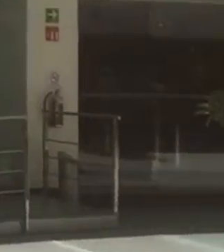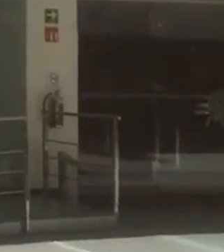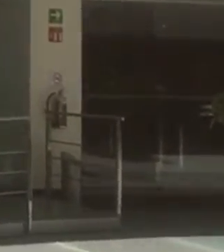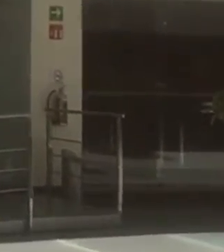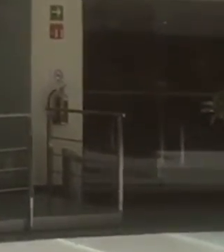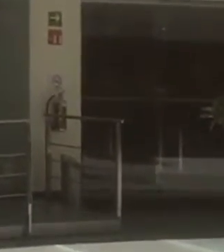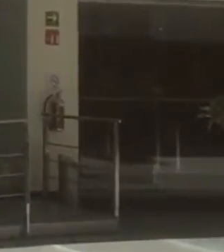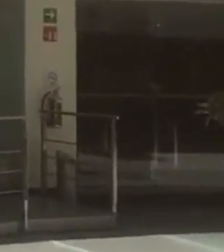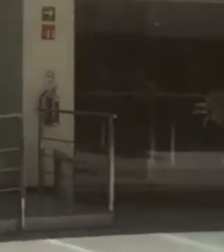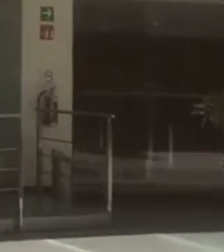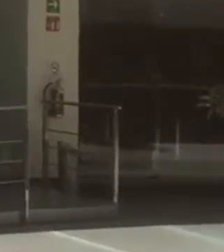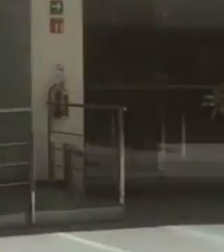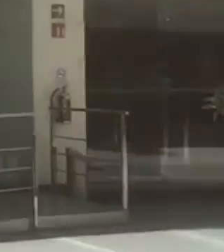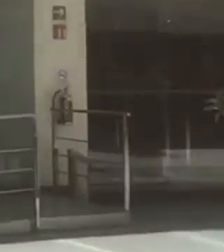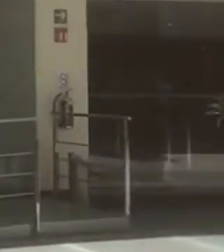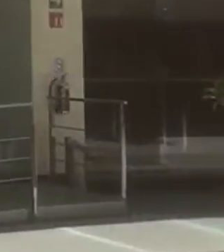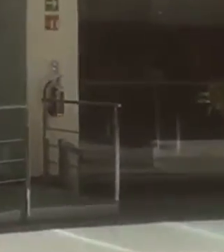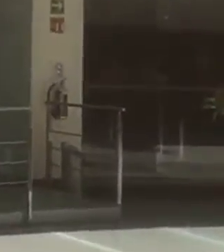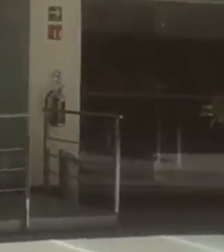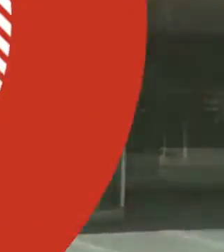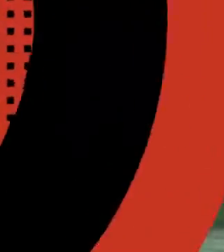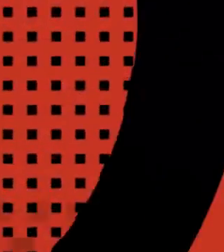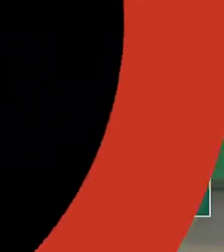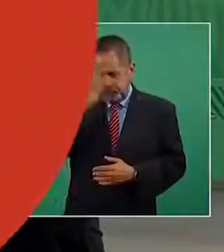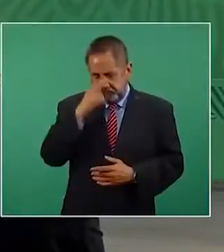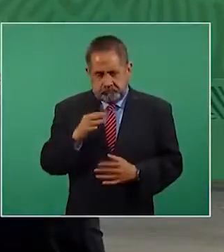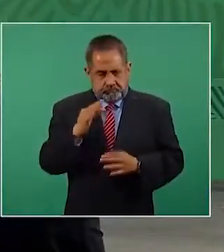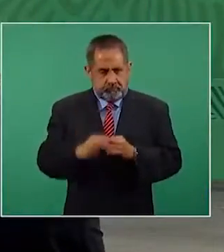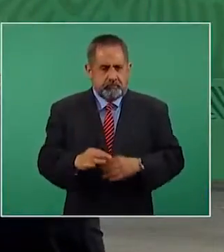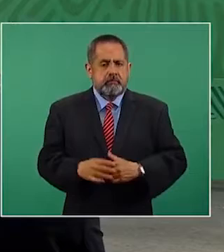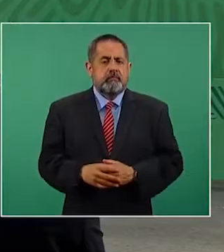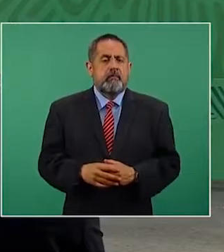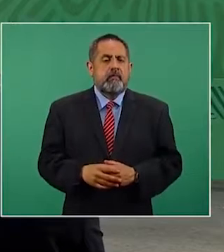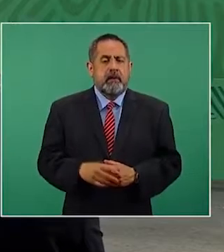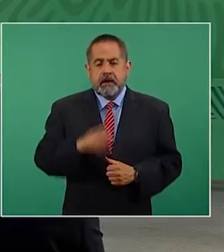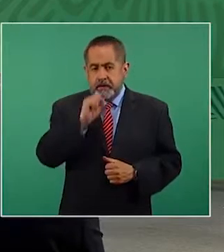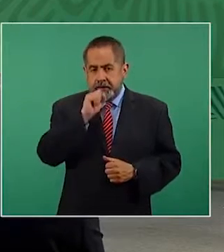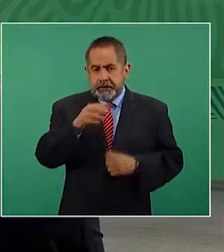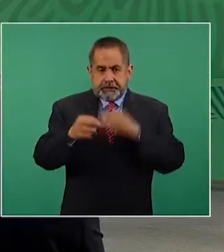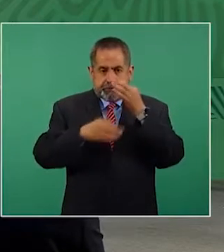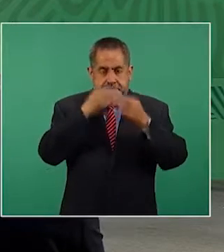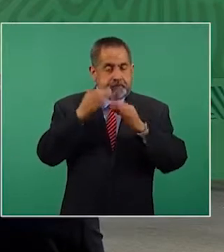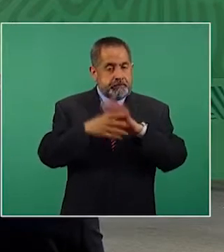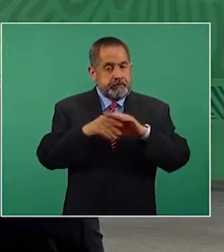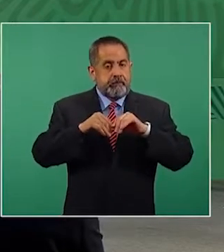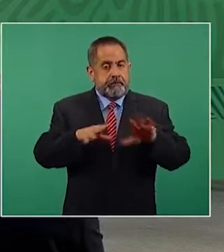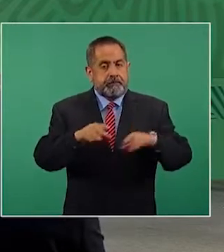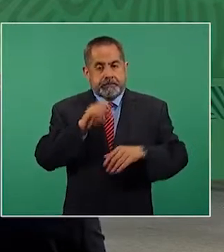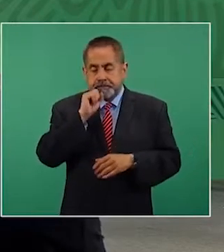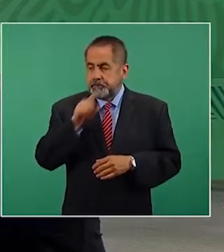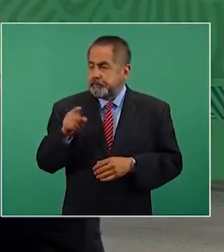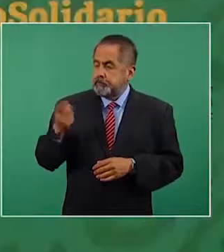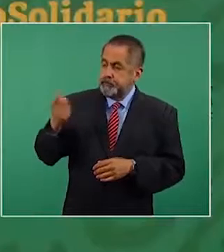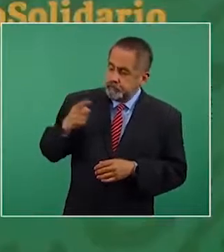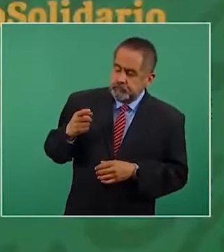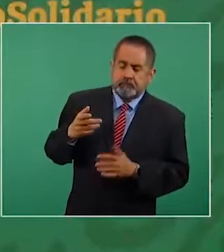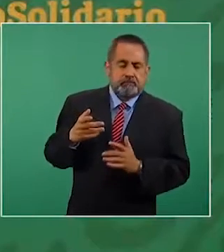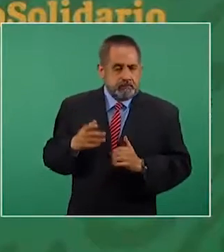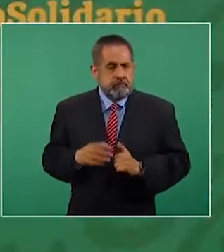respecto, nuevamente, veamos lo que dijo el secretario de Relaciones Exteriores. También informarles que recibimos instrucciones,